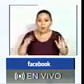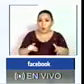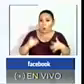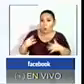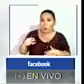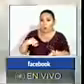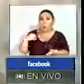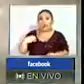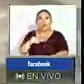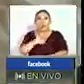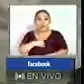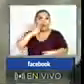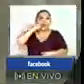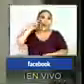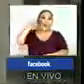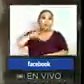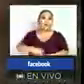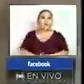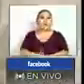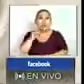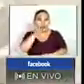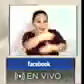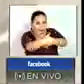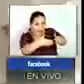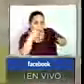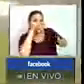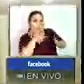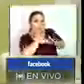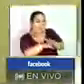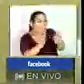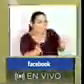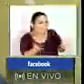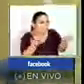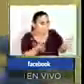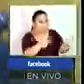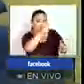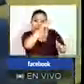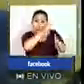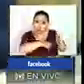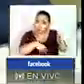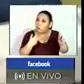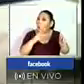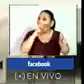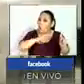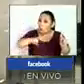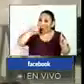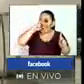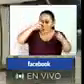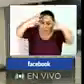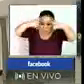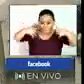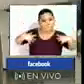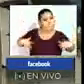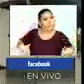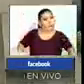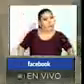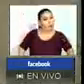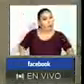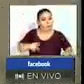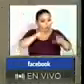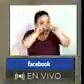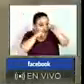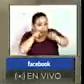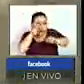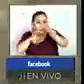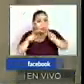consulta dental. Dentro de la sala, el protocolo de atención es más estricto, con trajes, herramientas, aparatos y